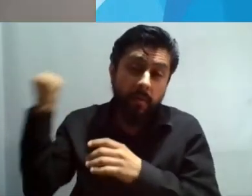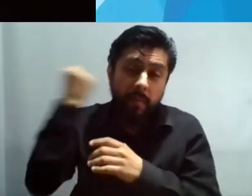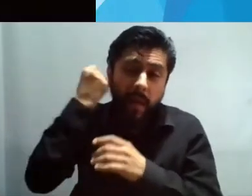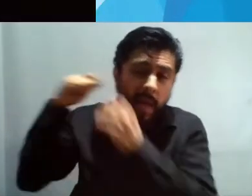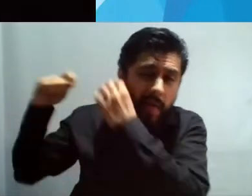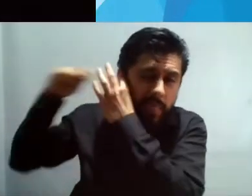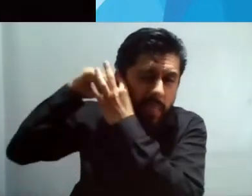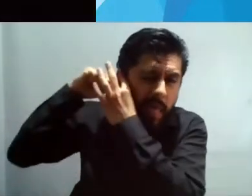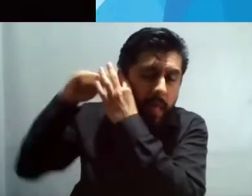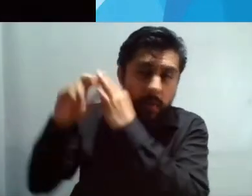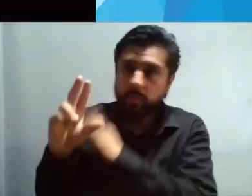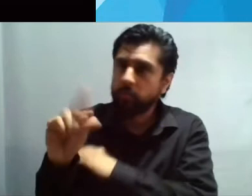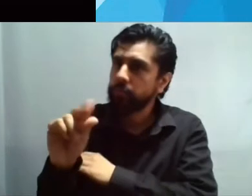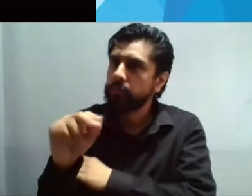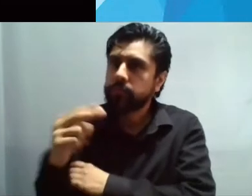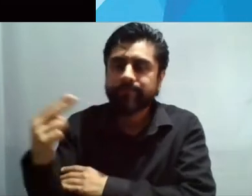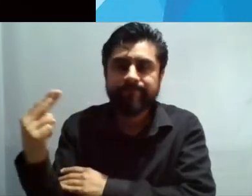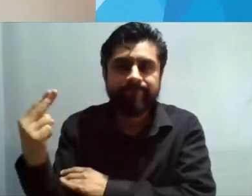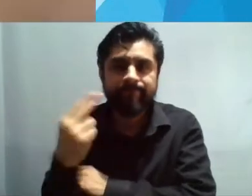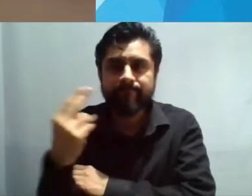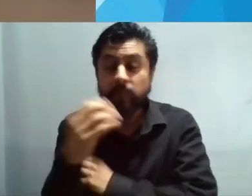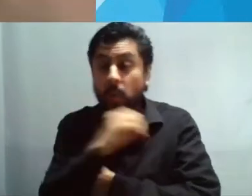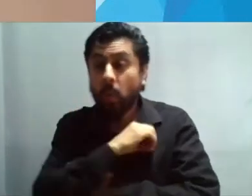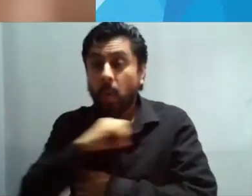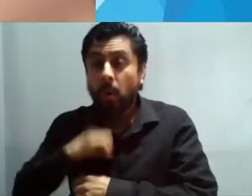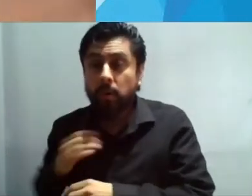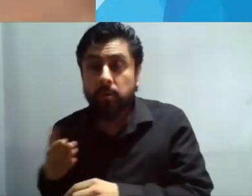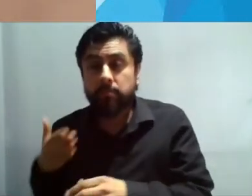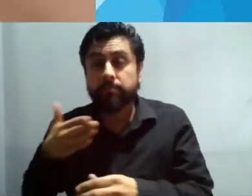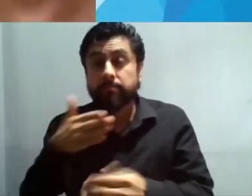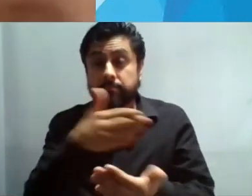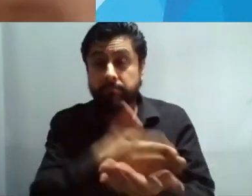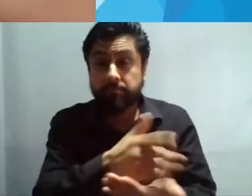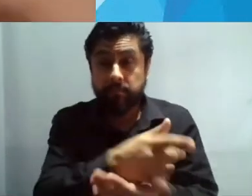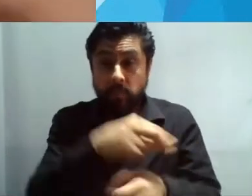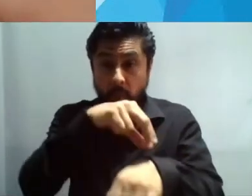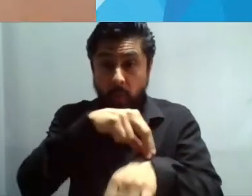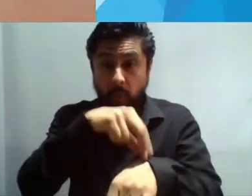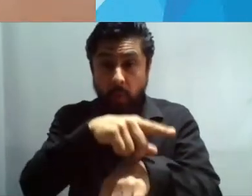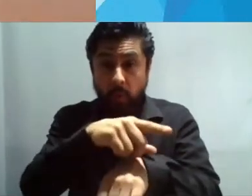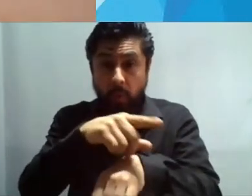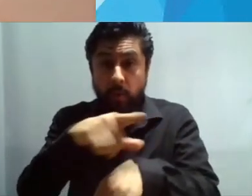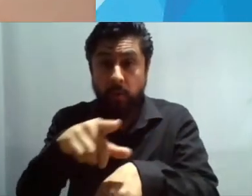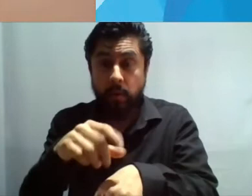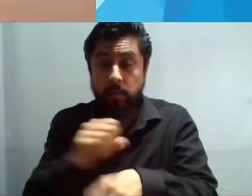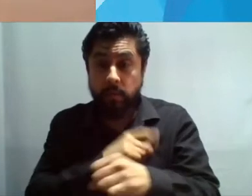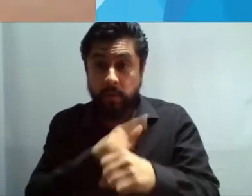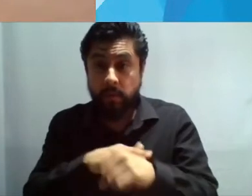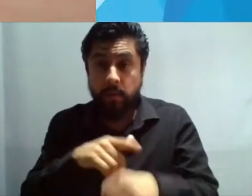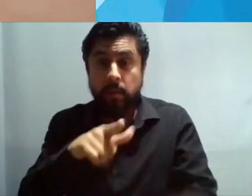no. Acudir con un otorrinolaringólogo para que primero lo saque y no se manipule